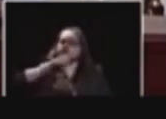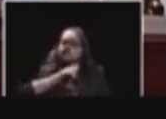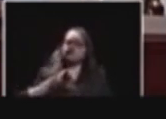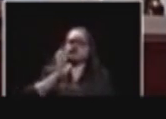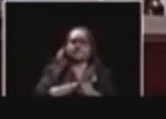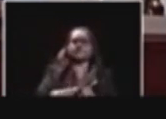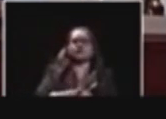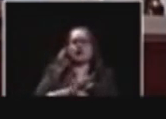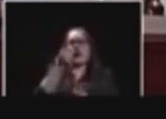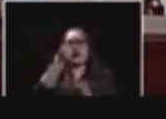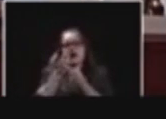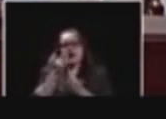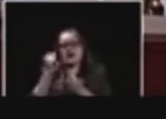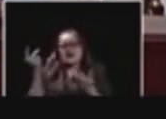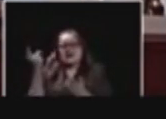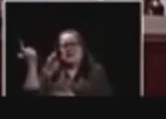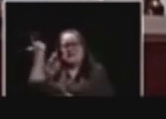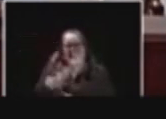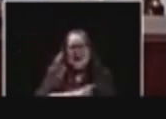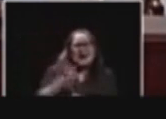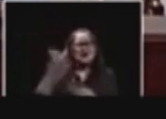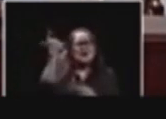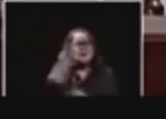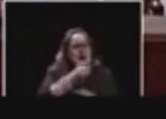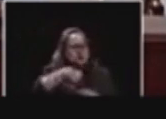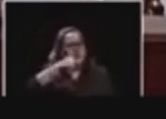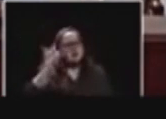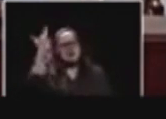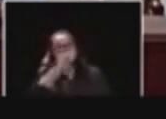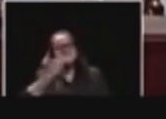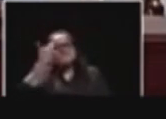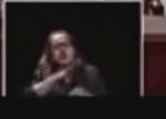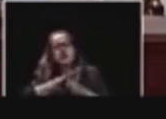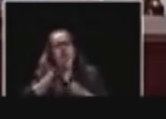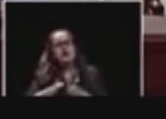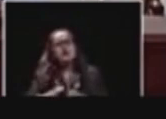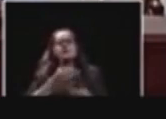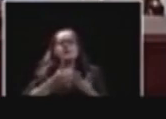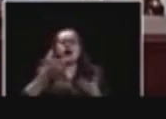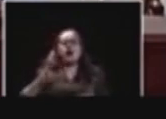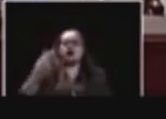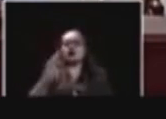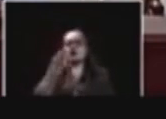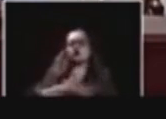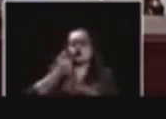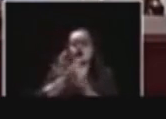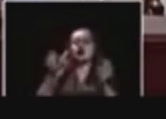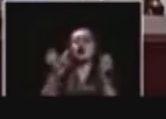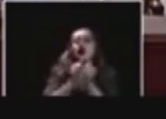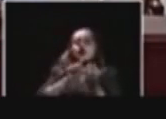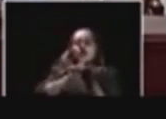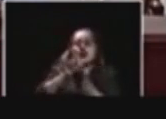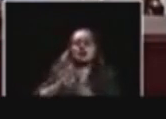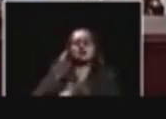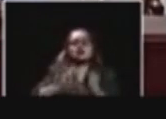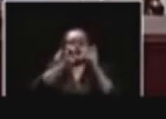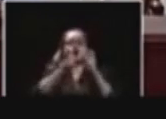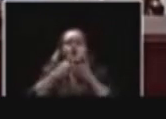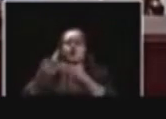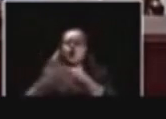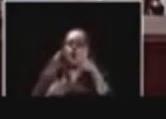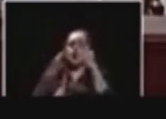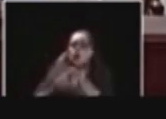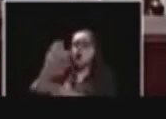sus episodios trágicos, construir y fortalecer una ciudad de derechos, innovadora, con